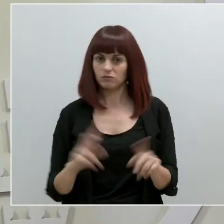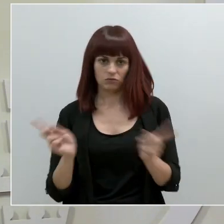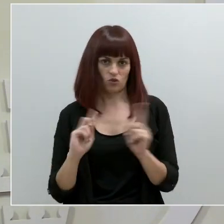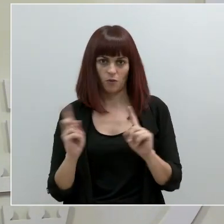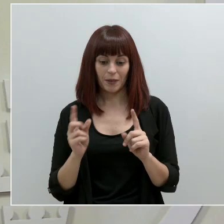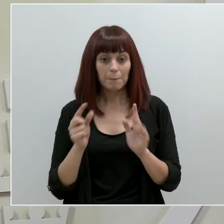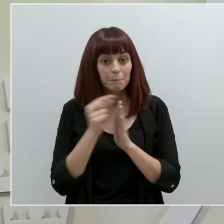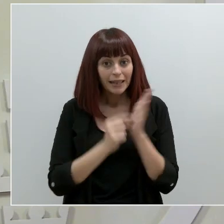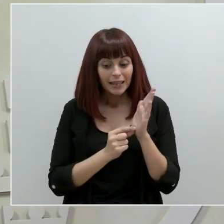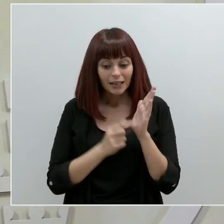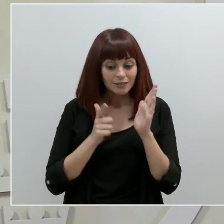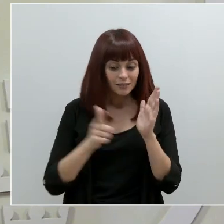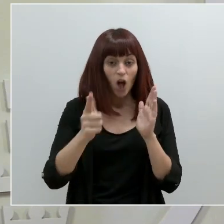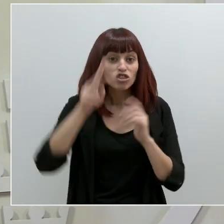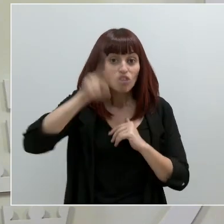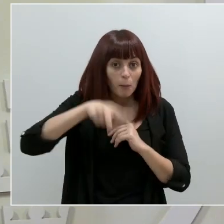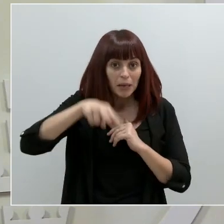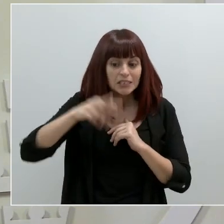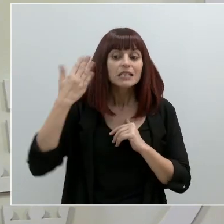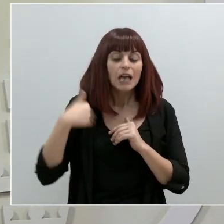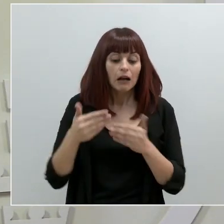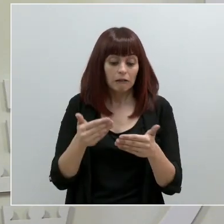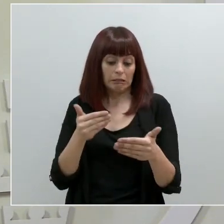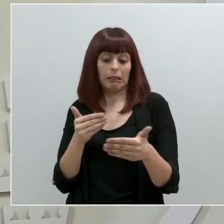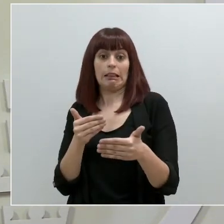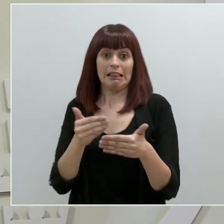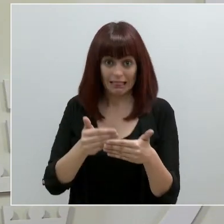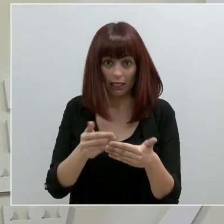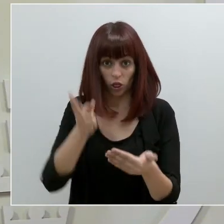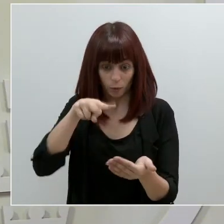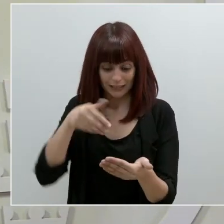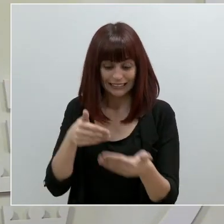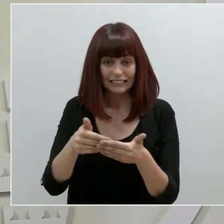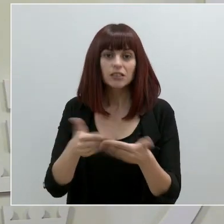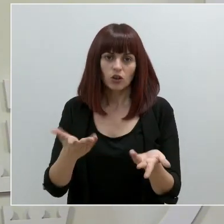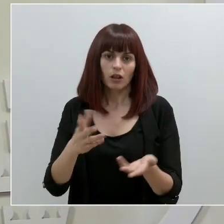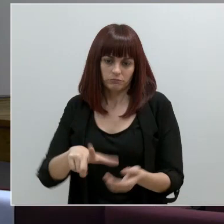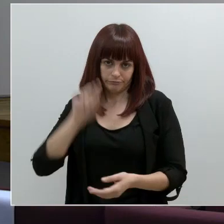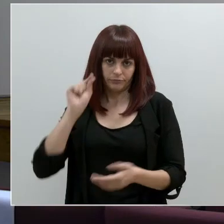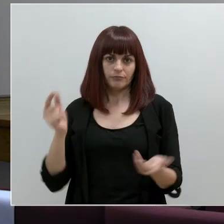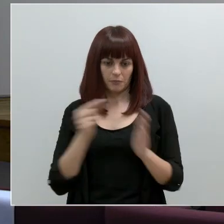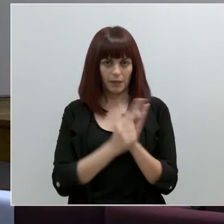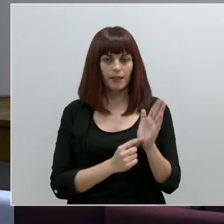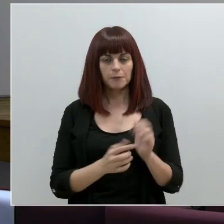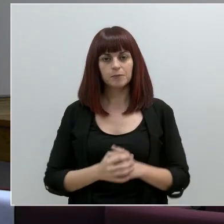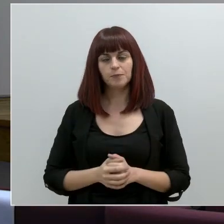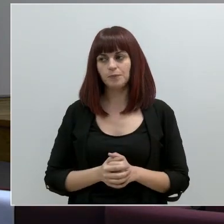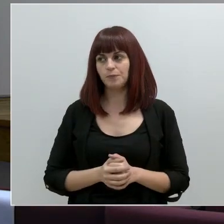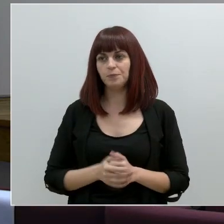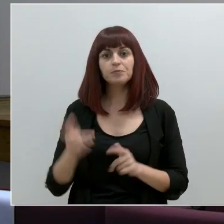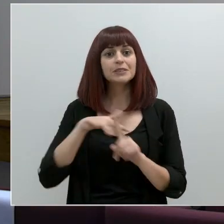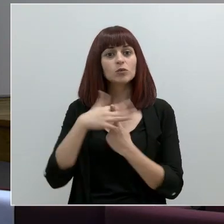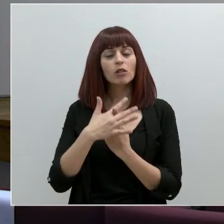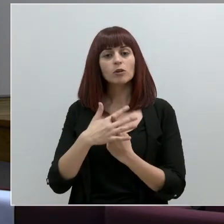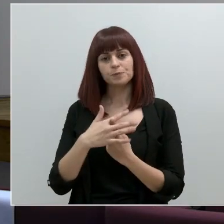Las medidas de dentro de 2 meses se tomarán un poco antes de los 2 meses. Con respecto a la situación en Lorca,